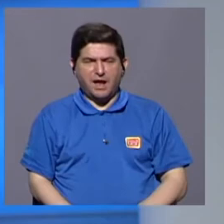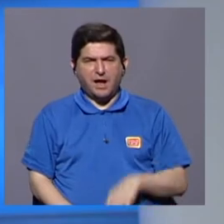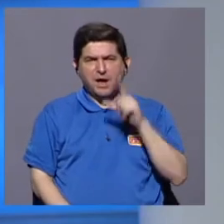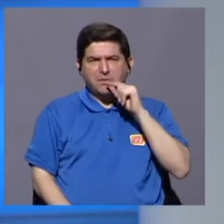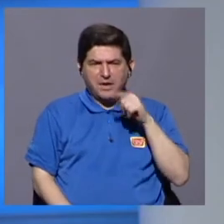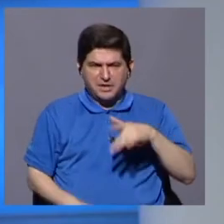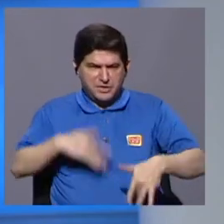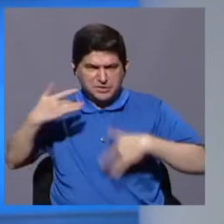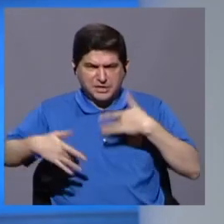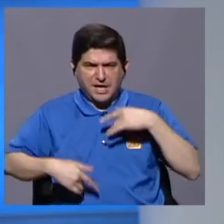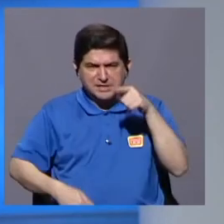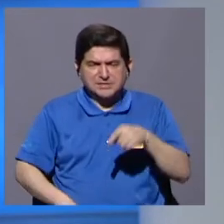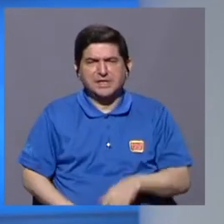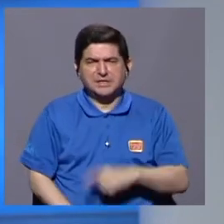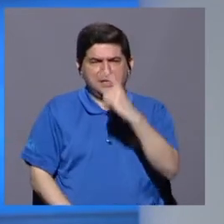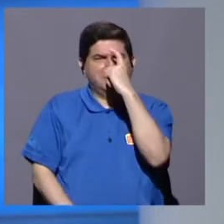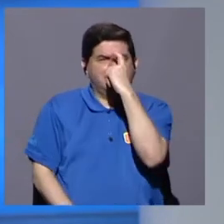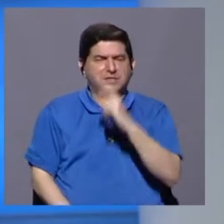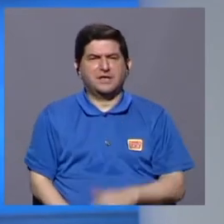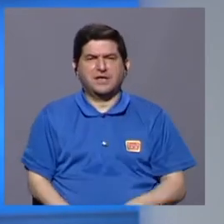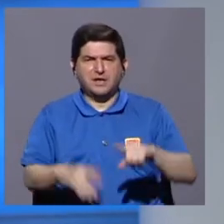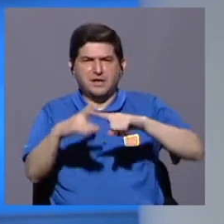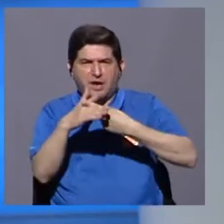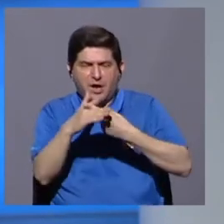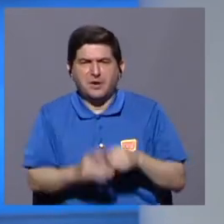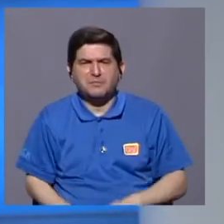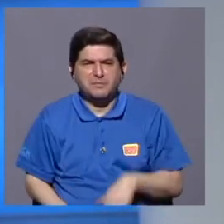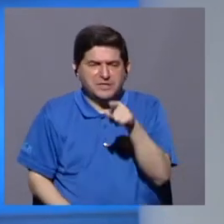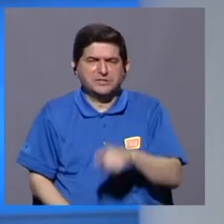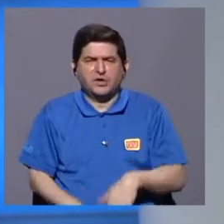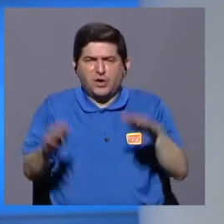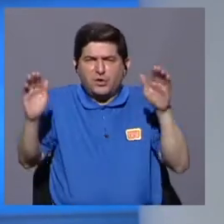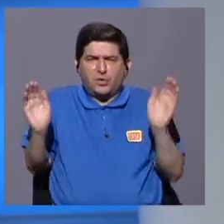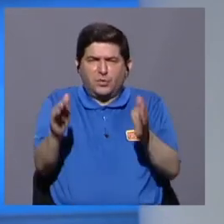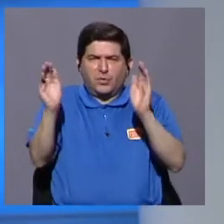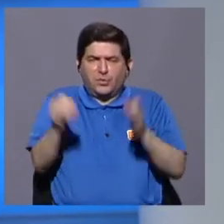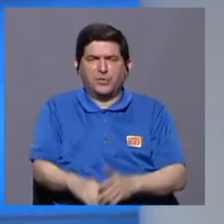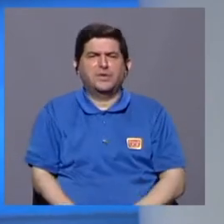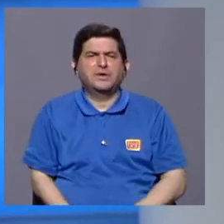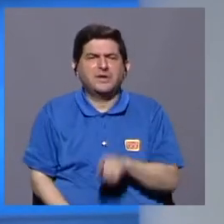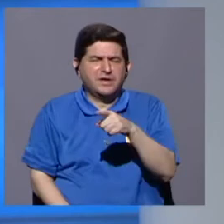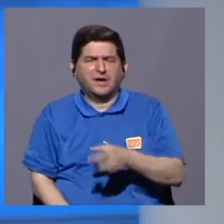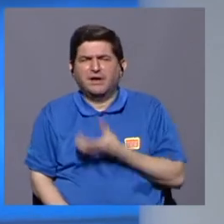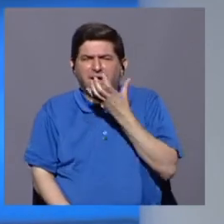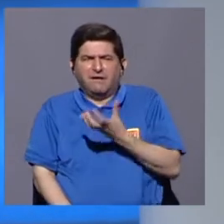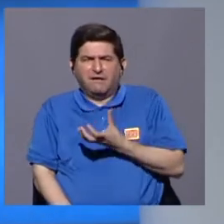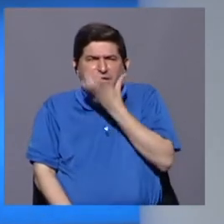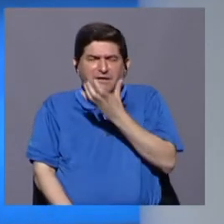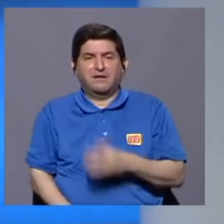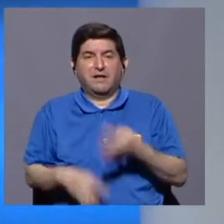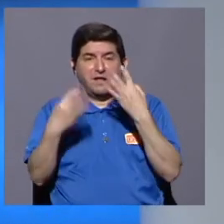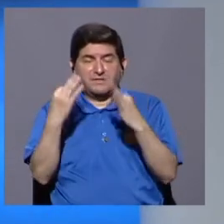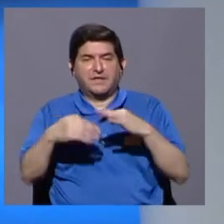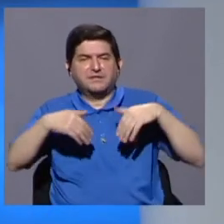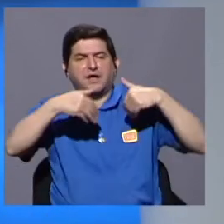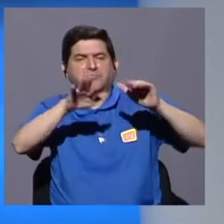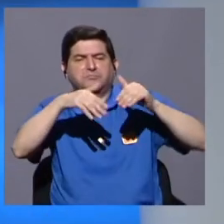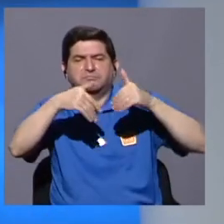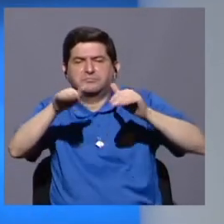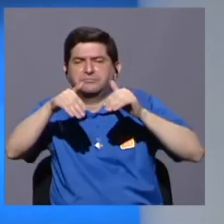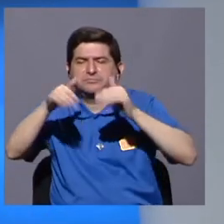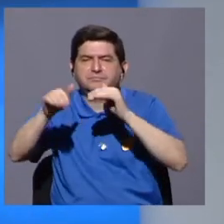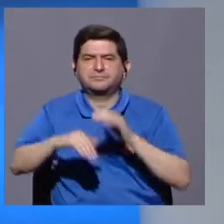del depredador, comenzaron a batir las alas y a cantar desesperados para tratar de